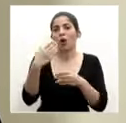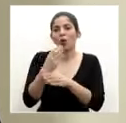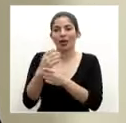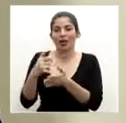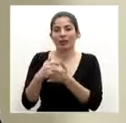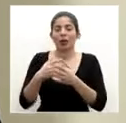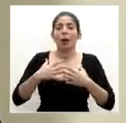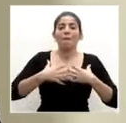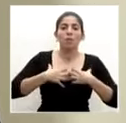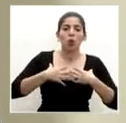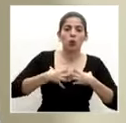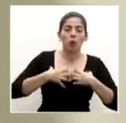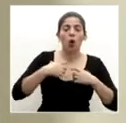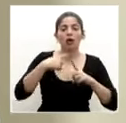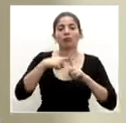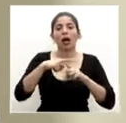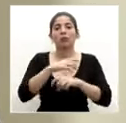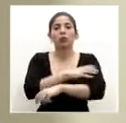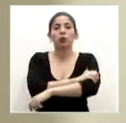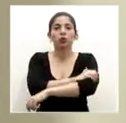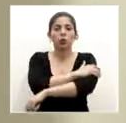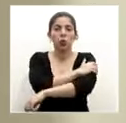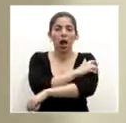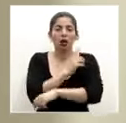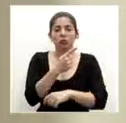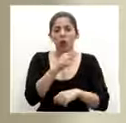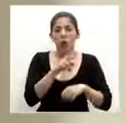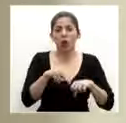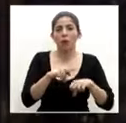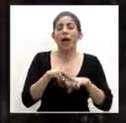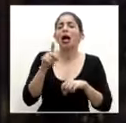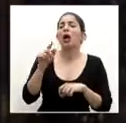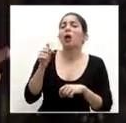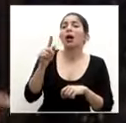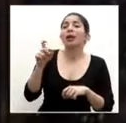pulmonar como también muscular o de otro tipo. Y una vez,